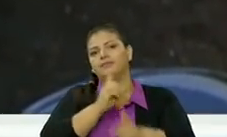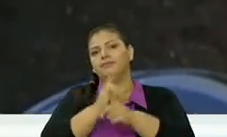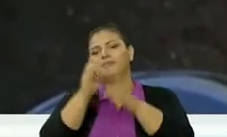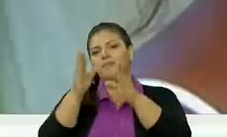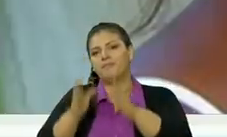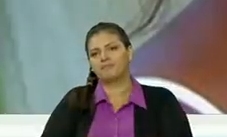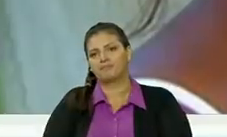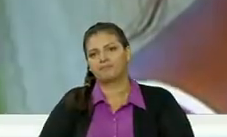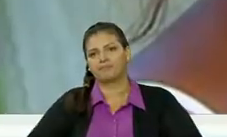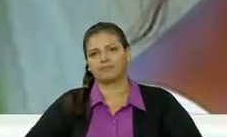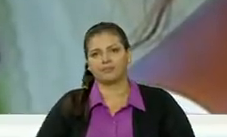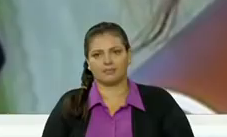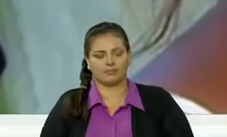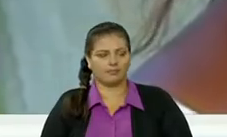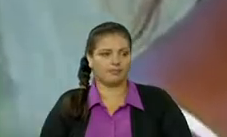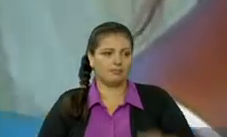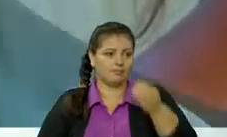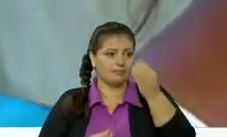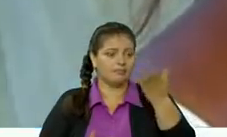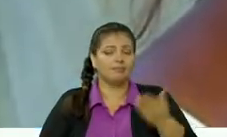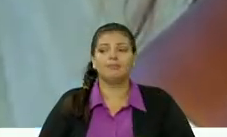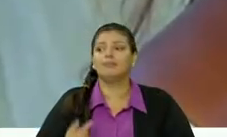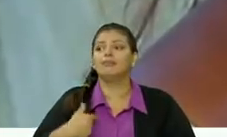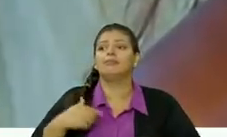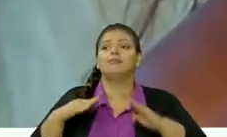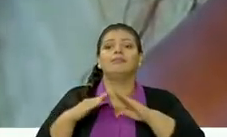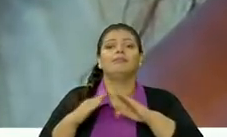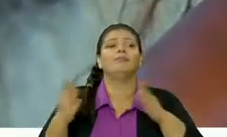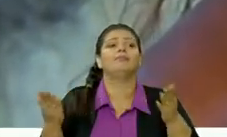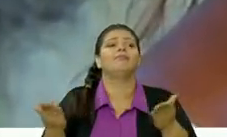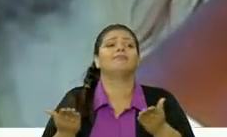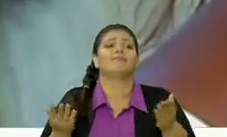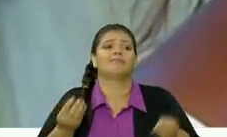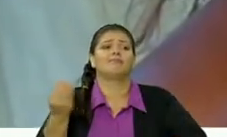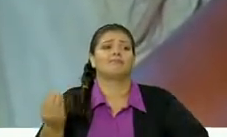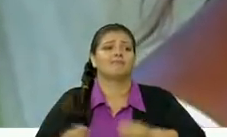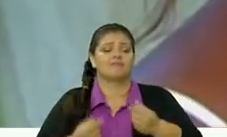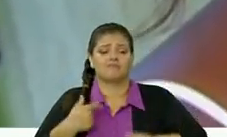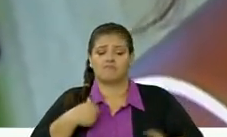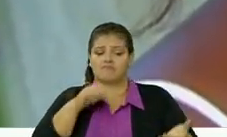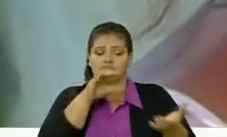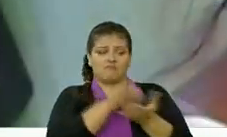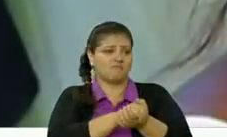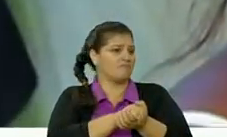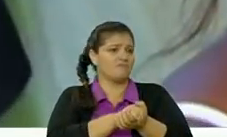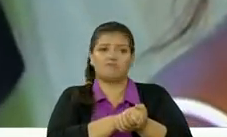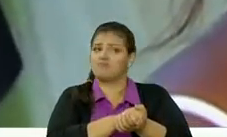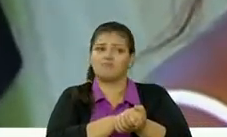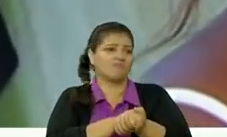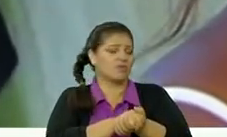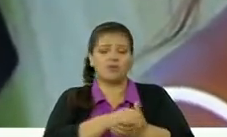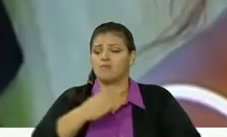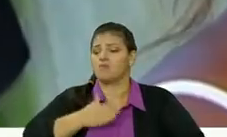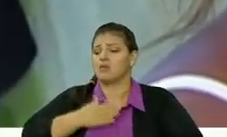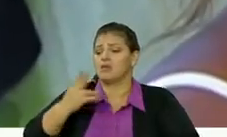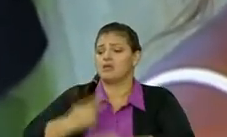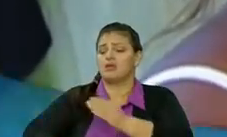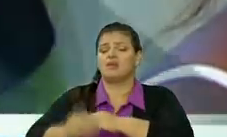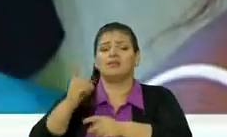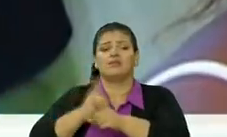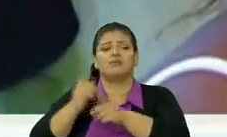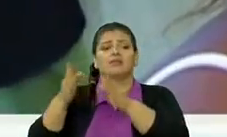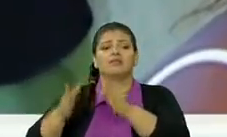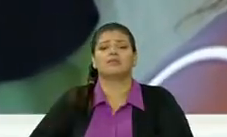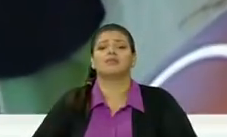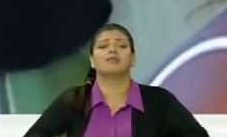de tierra. Entonces yo pido que me den a dónde vivir. No tengo esposo, soy una madre soltera. Y por eso ando yo así, porque no tengo a dónde vivir. Y